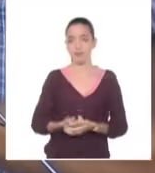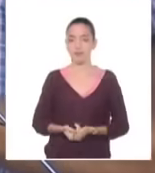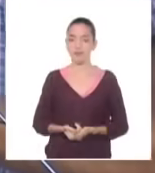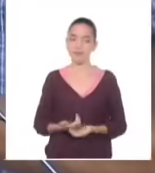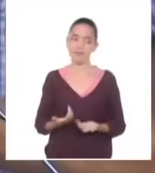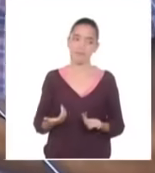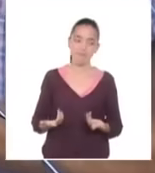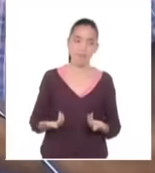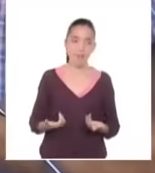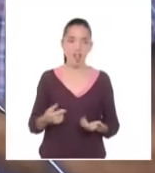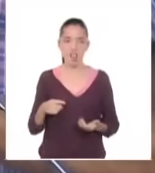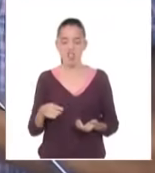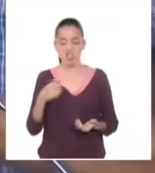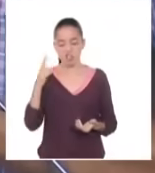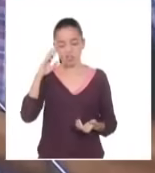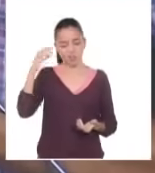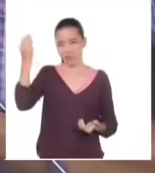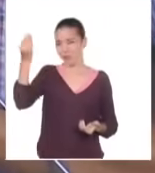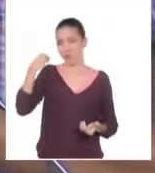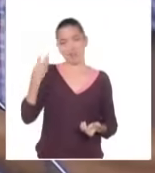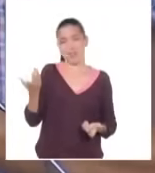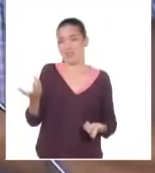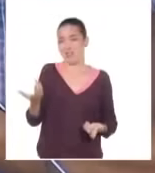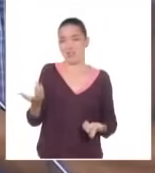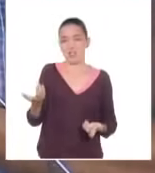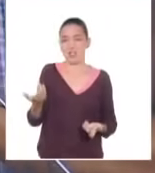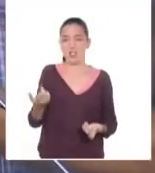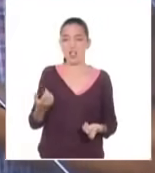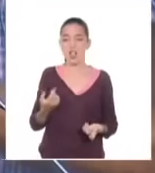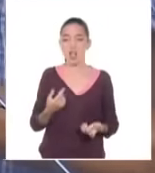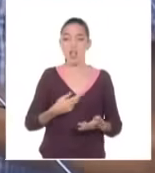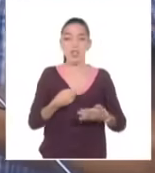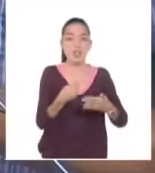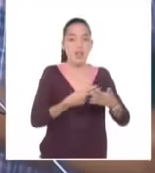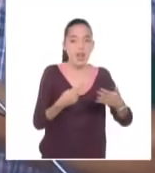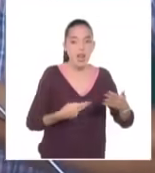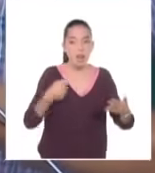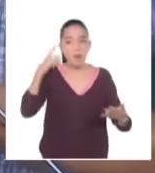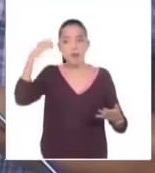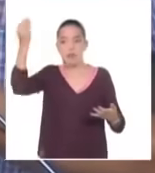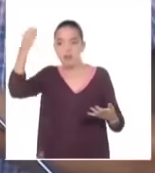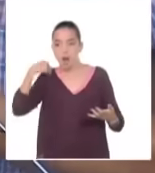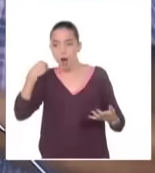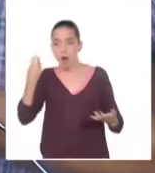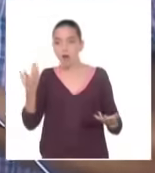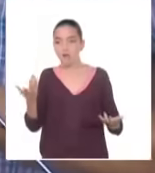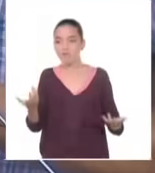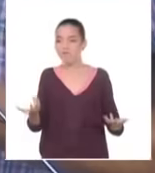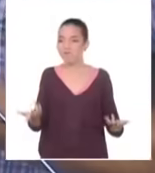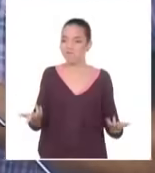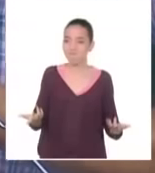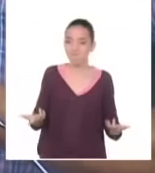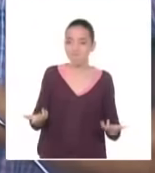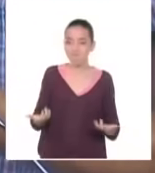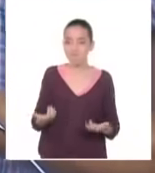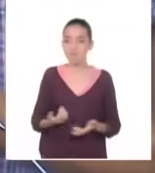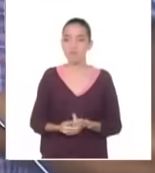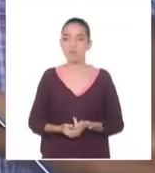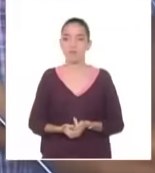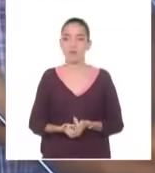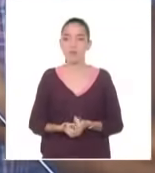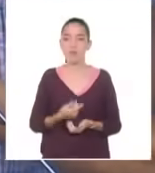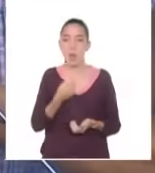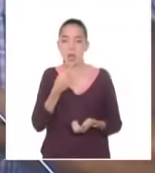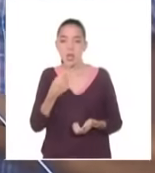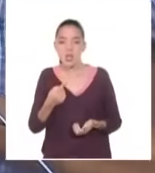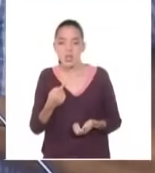qué anda, en la ignorancia por qué camino anda. Como que también dicen que el sistema eléctrico llegó al 10%, es imposible que la